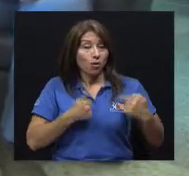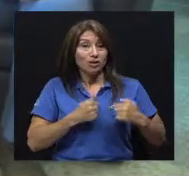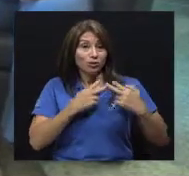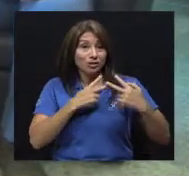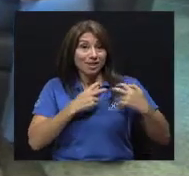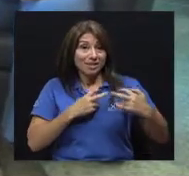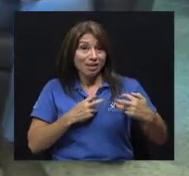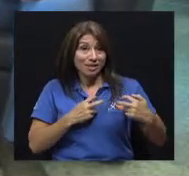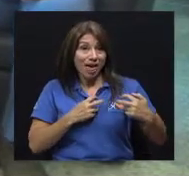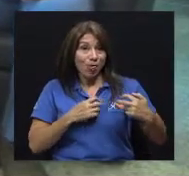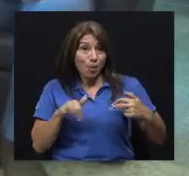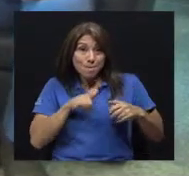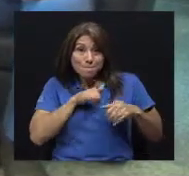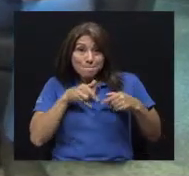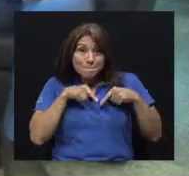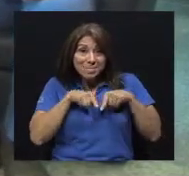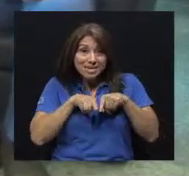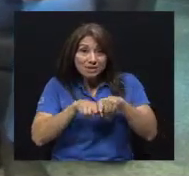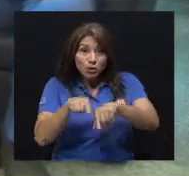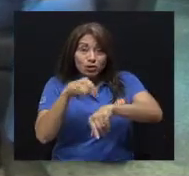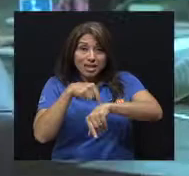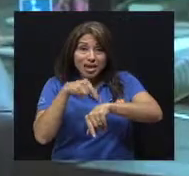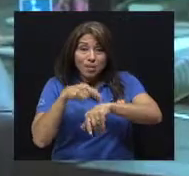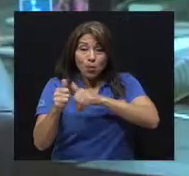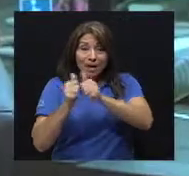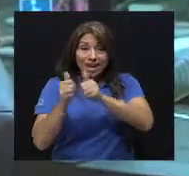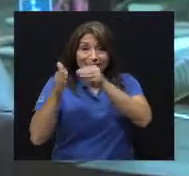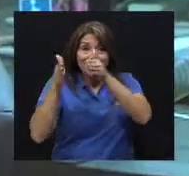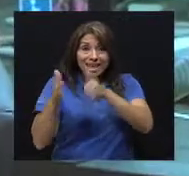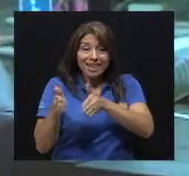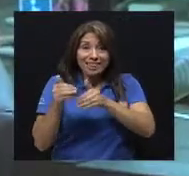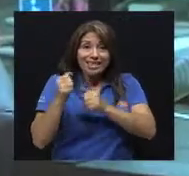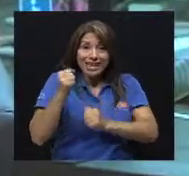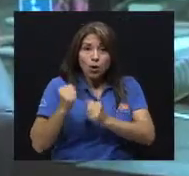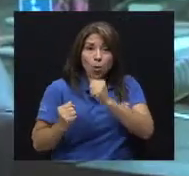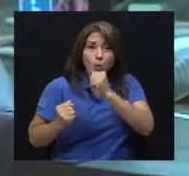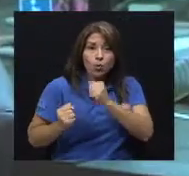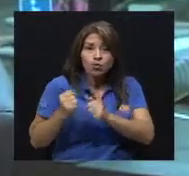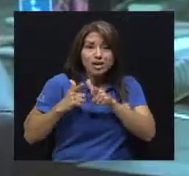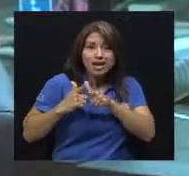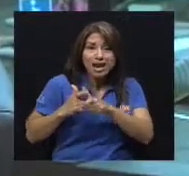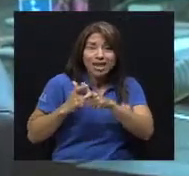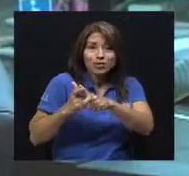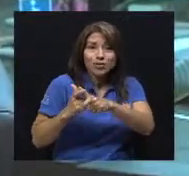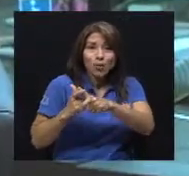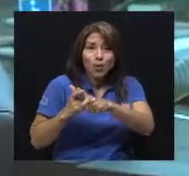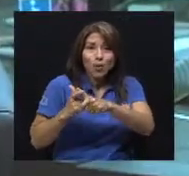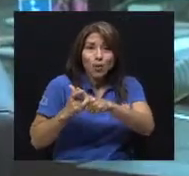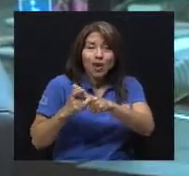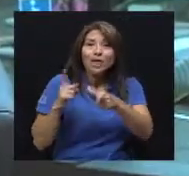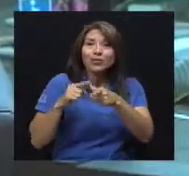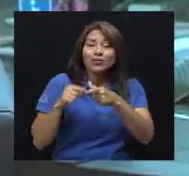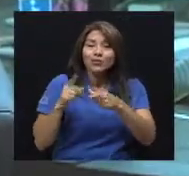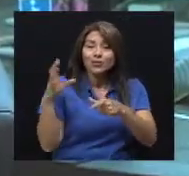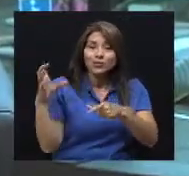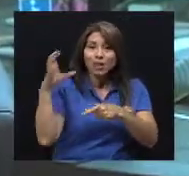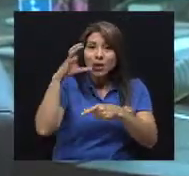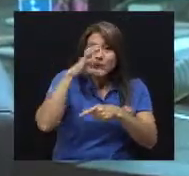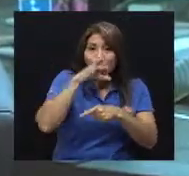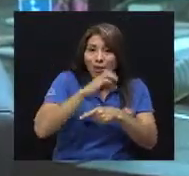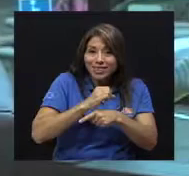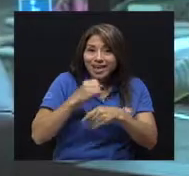mismo tiempo que el atleta está corriendo bajo techo los 90 kilómetros y uno empieza a ver que el corazón al final